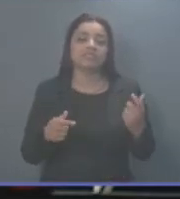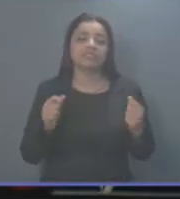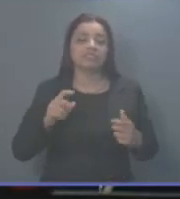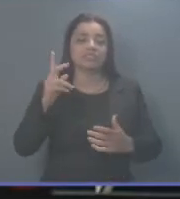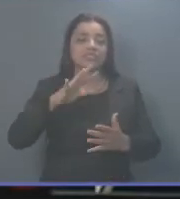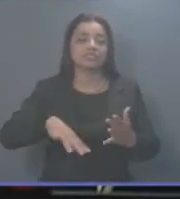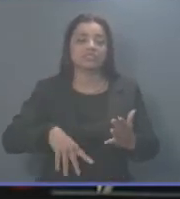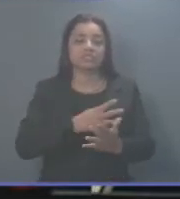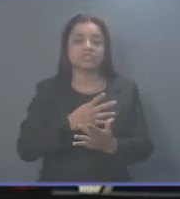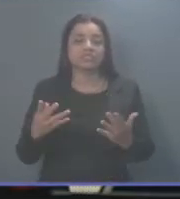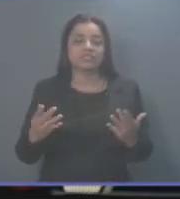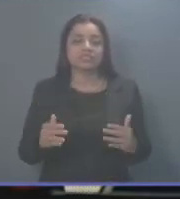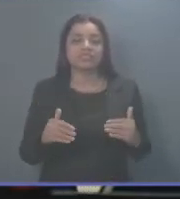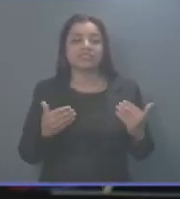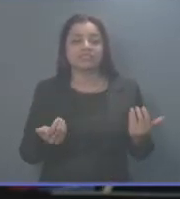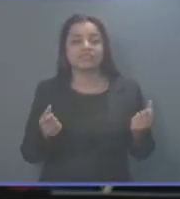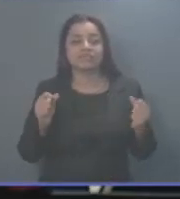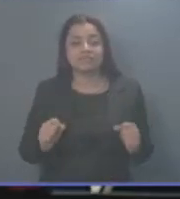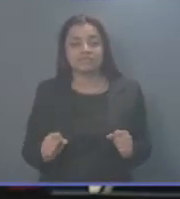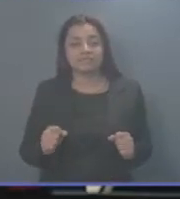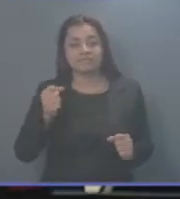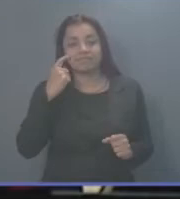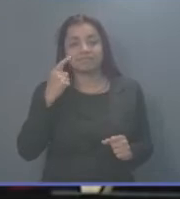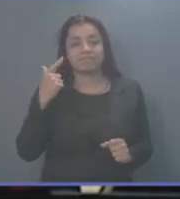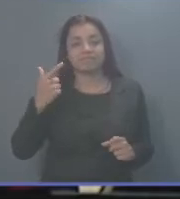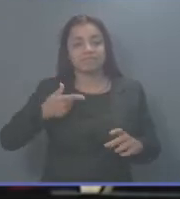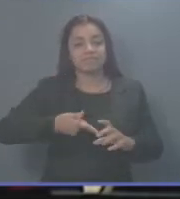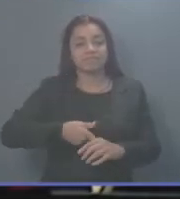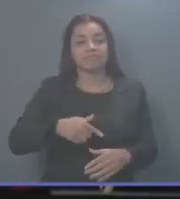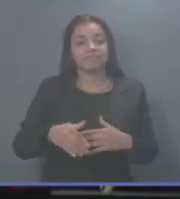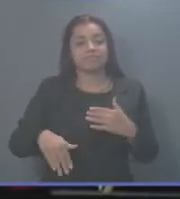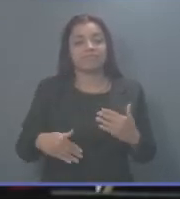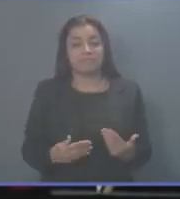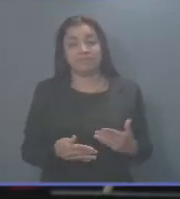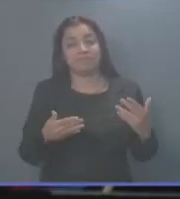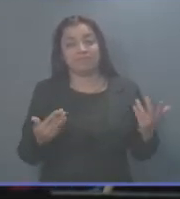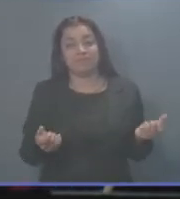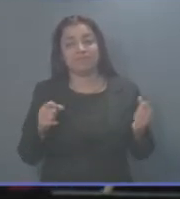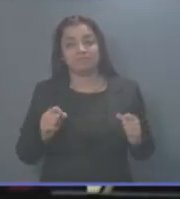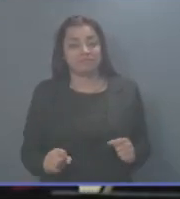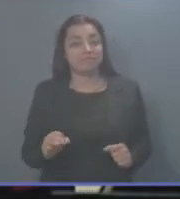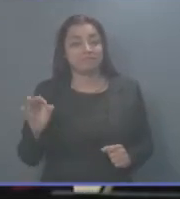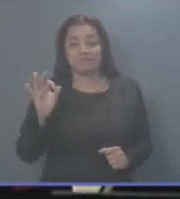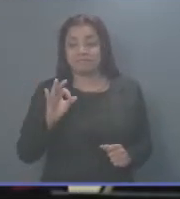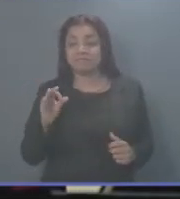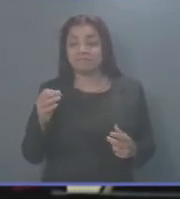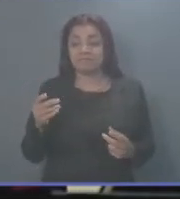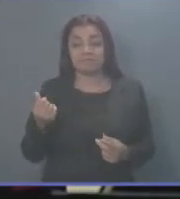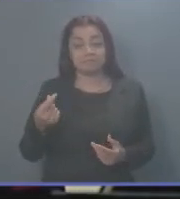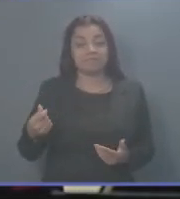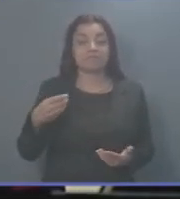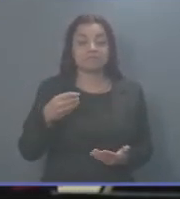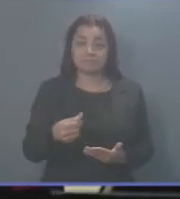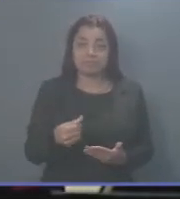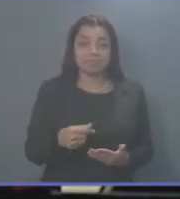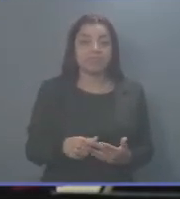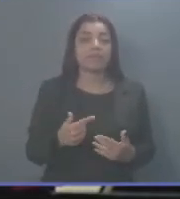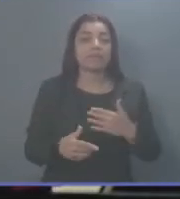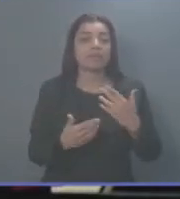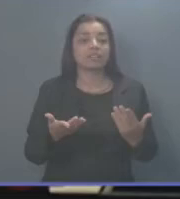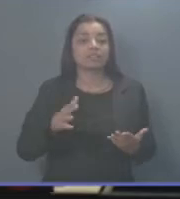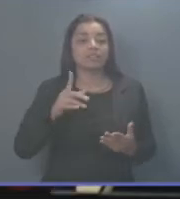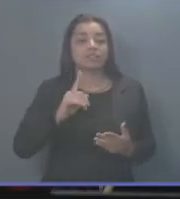matriz que dependa menos del petróleo, que tenga mejores precios para el uso